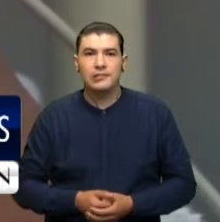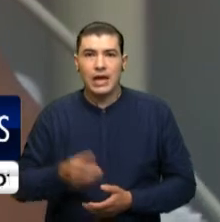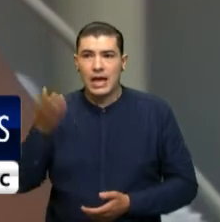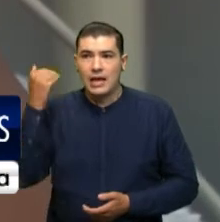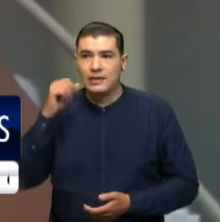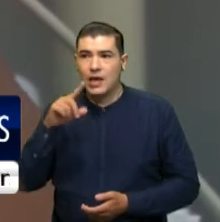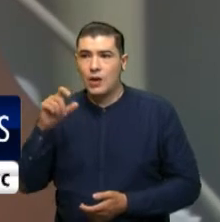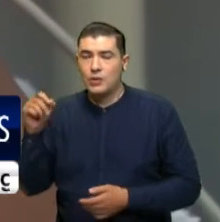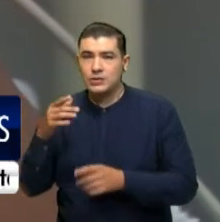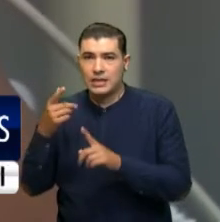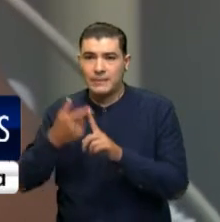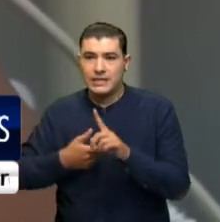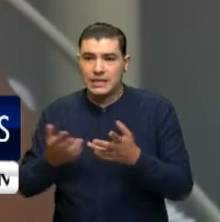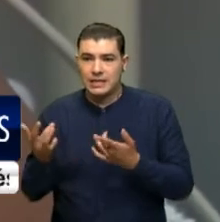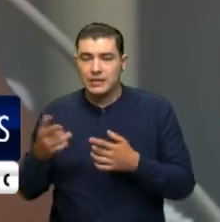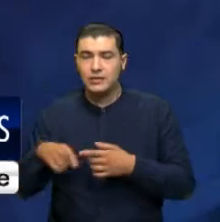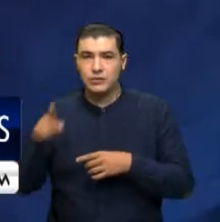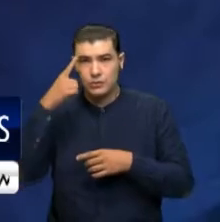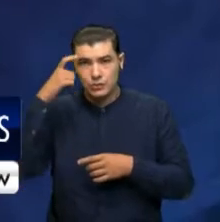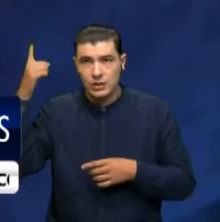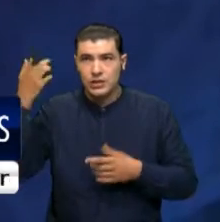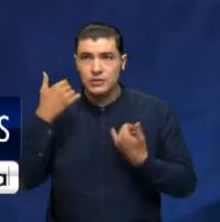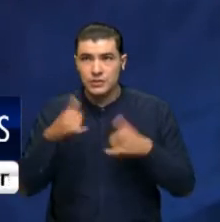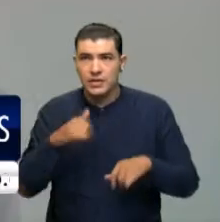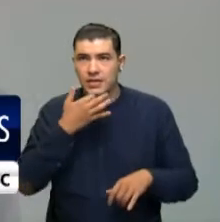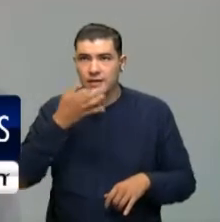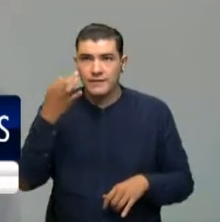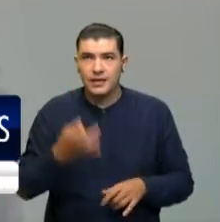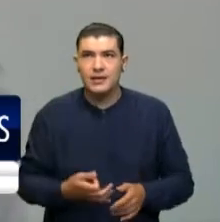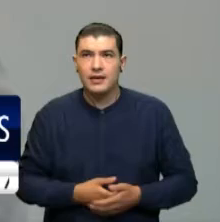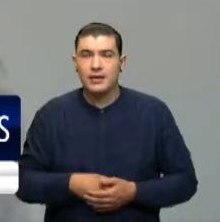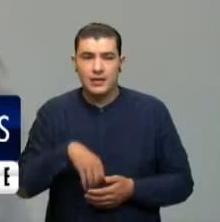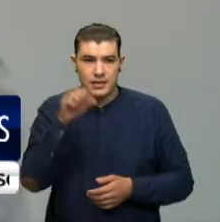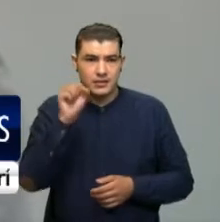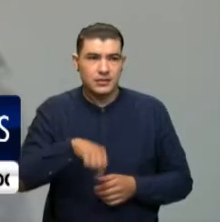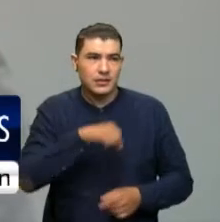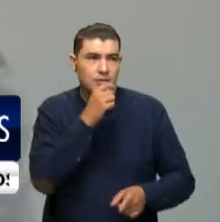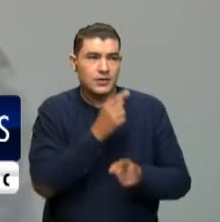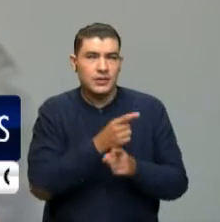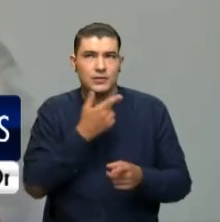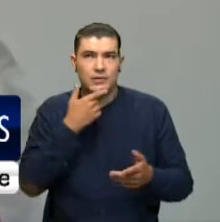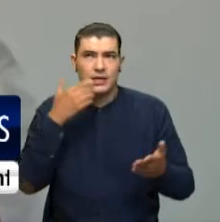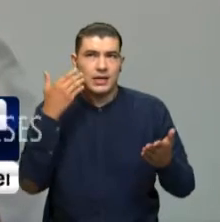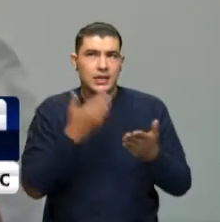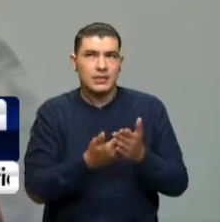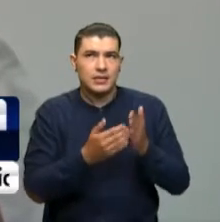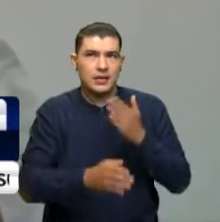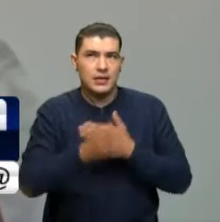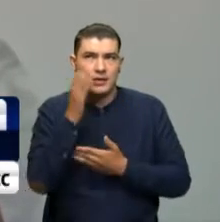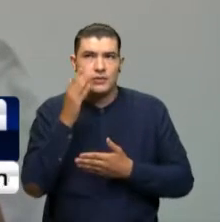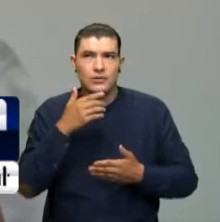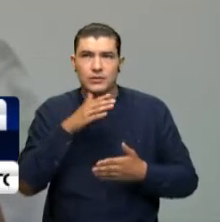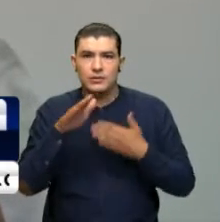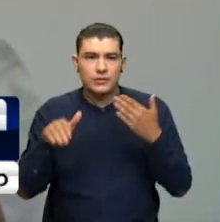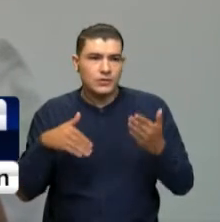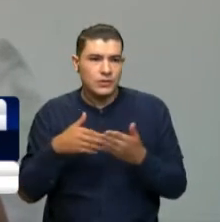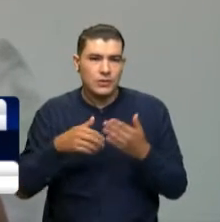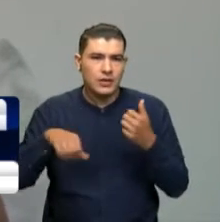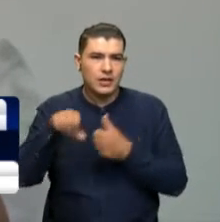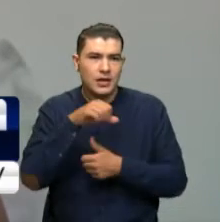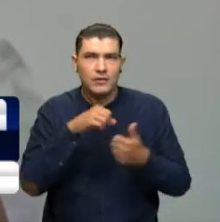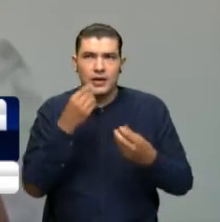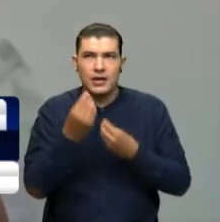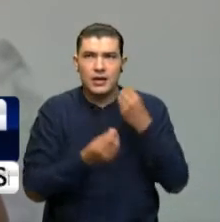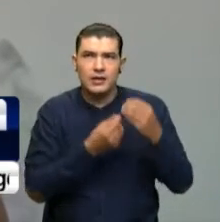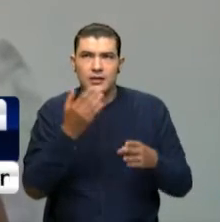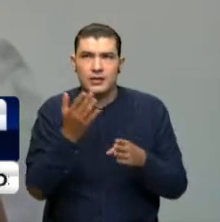once meses de espera el sueño se hizo una realidad sí ya gracias a dios de todas las vueltas que hicieron de